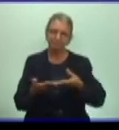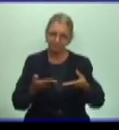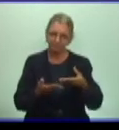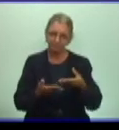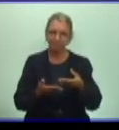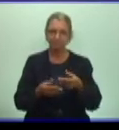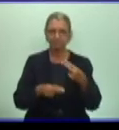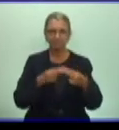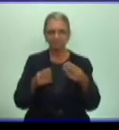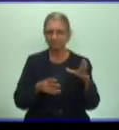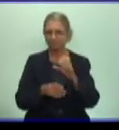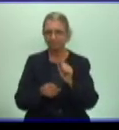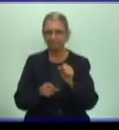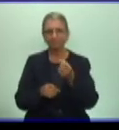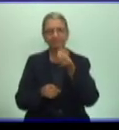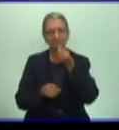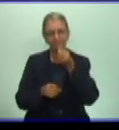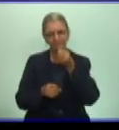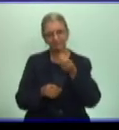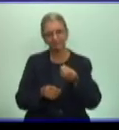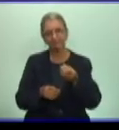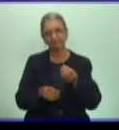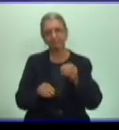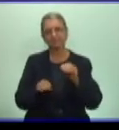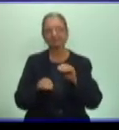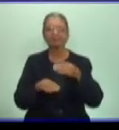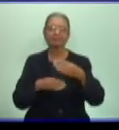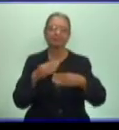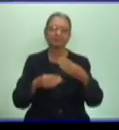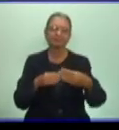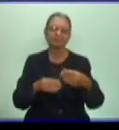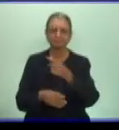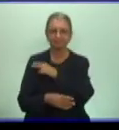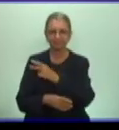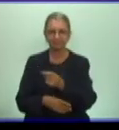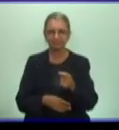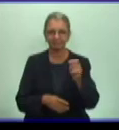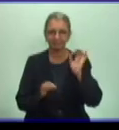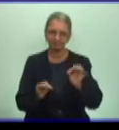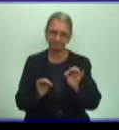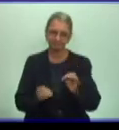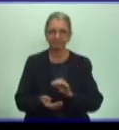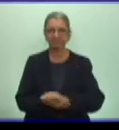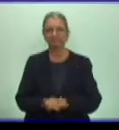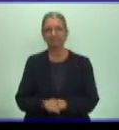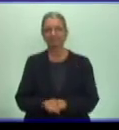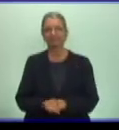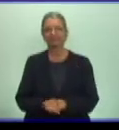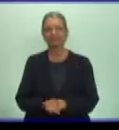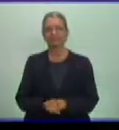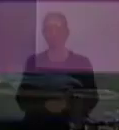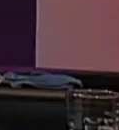todo lo posible porque nuestro proceso educativo se mantenga a la altura que siempre ha estado.